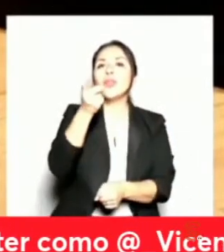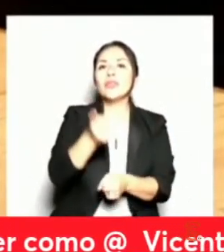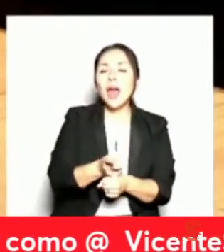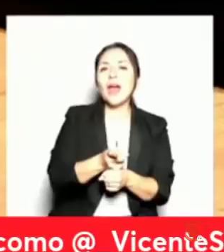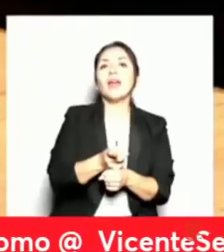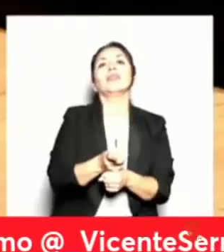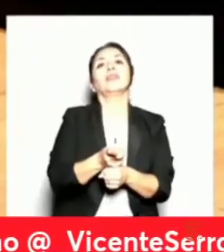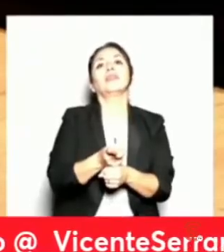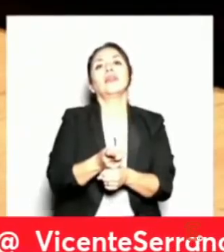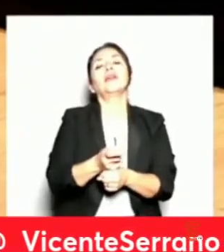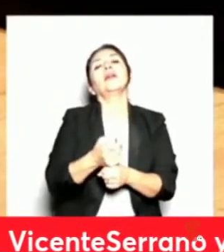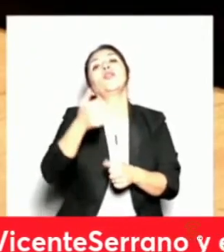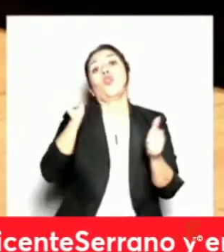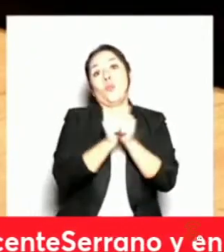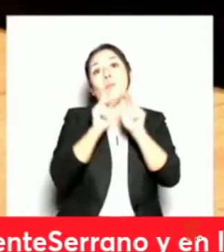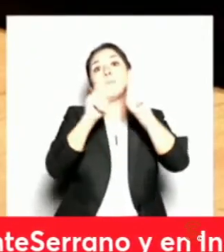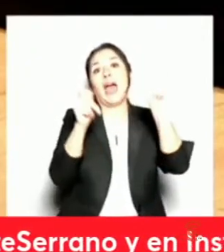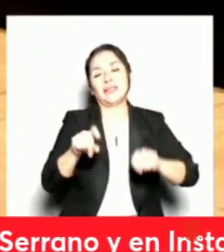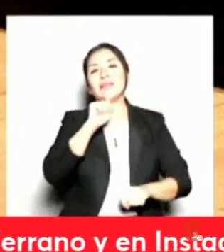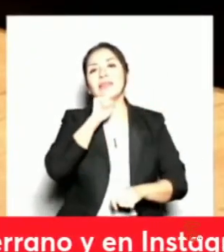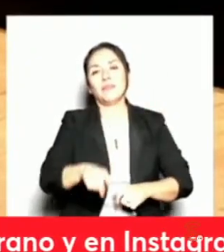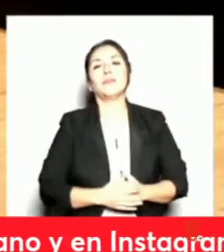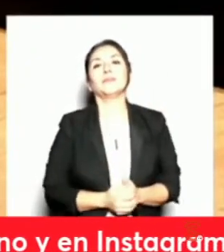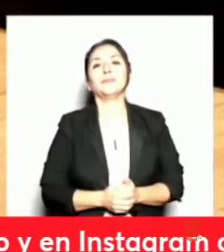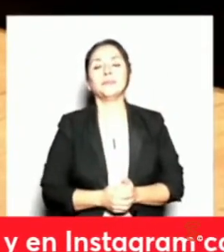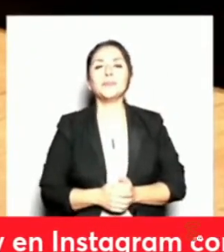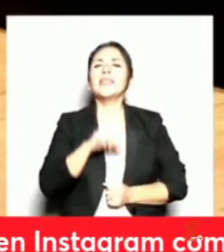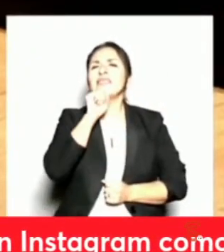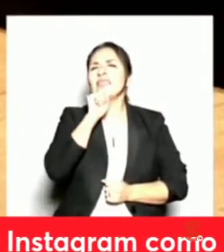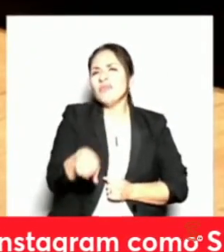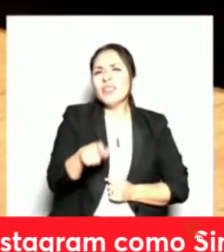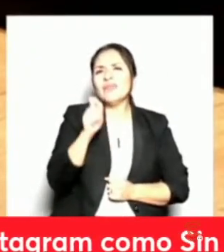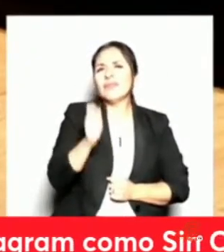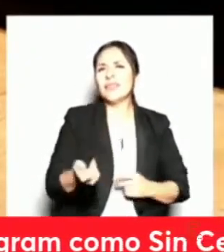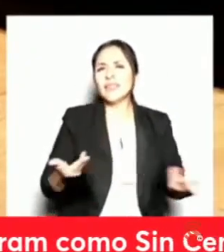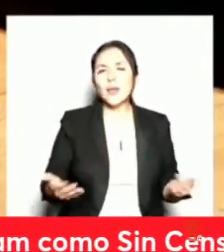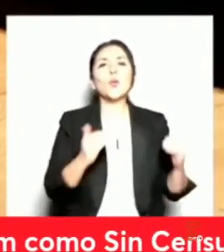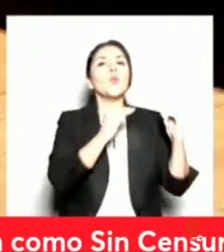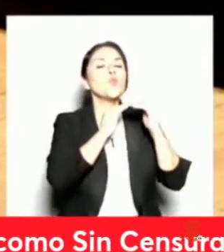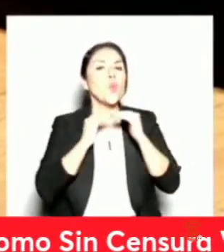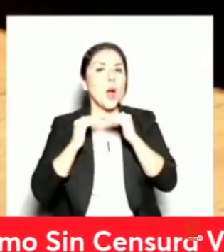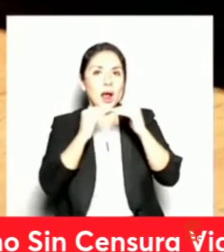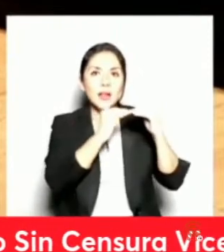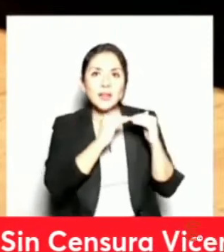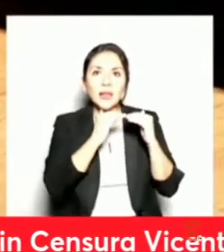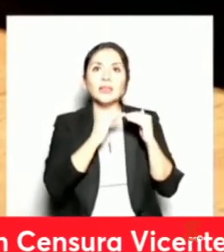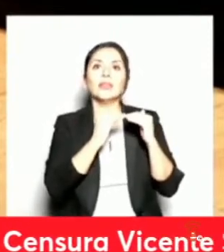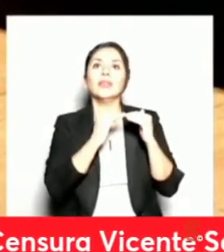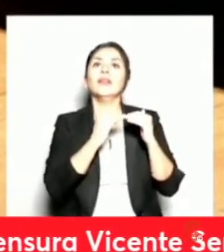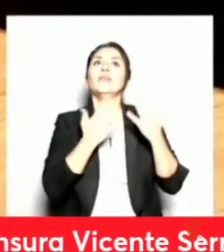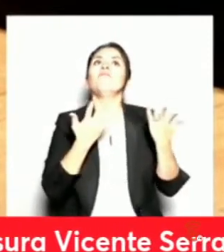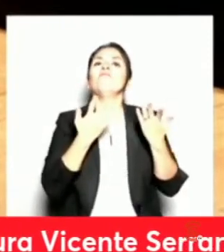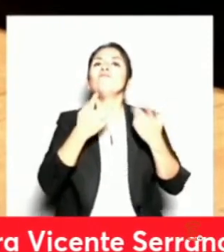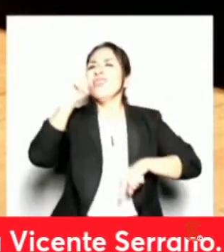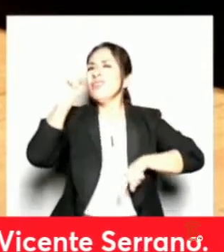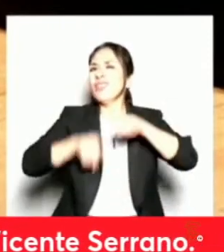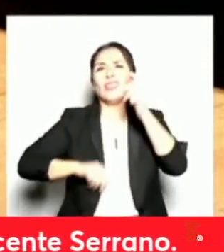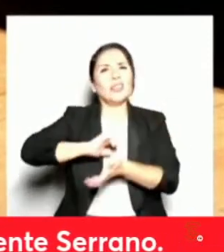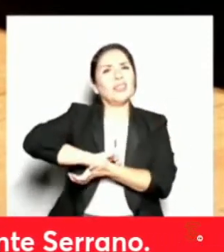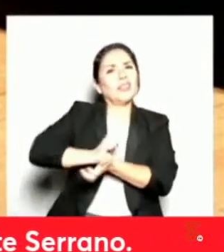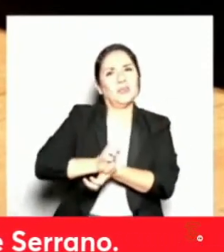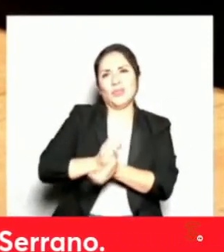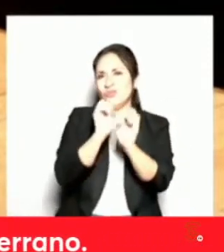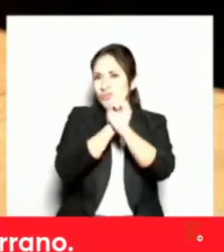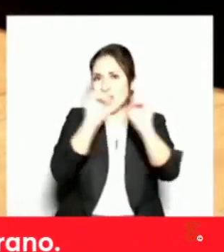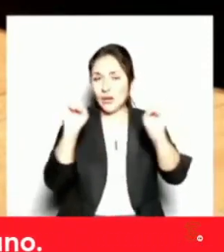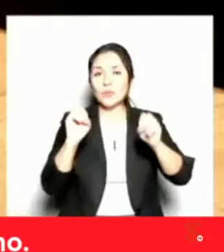seguridad y paz. También significa igualdad y cero